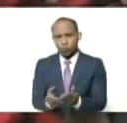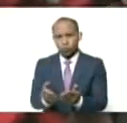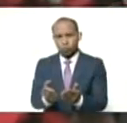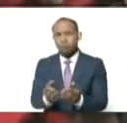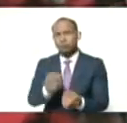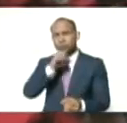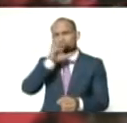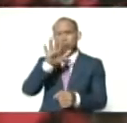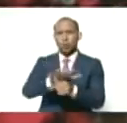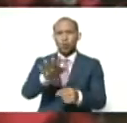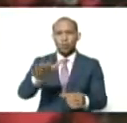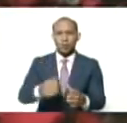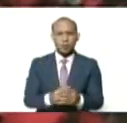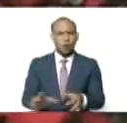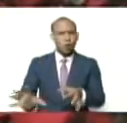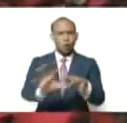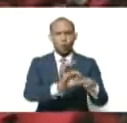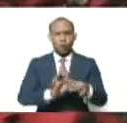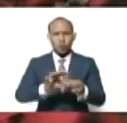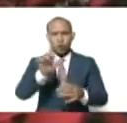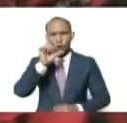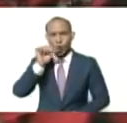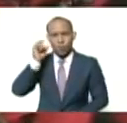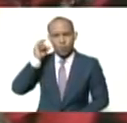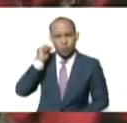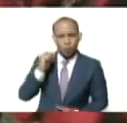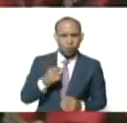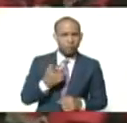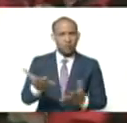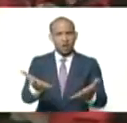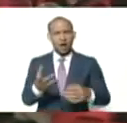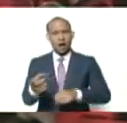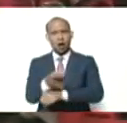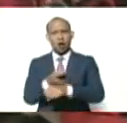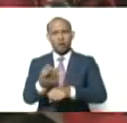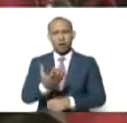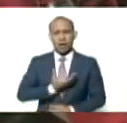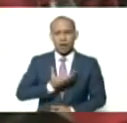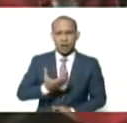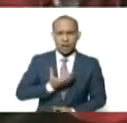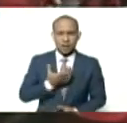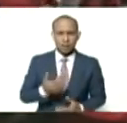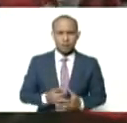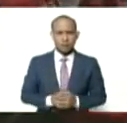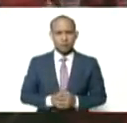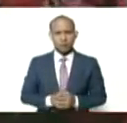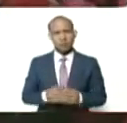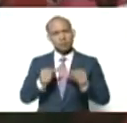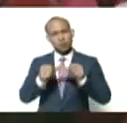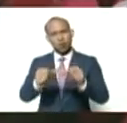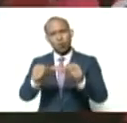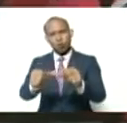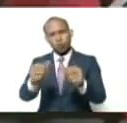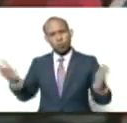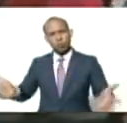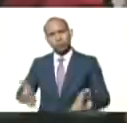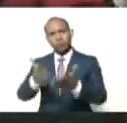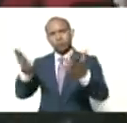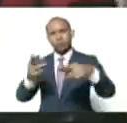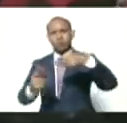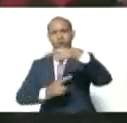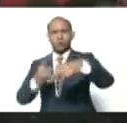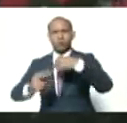cúmplase, unidos y unidas, para ganar gobernaciones, alcaldías, y seguir dándole un impulso a la